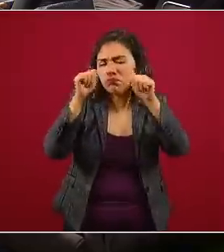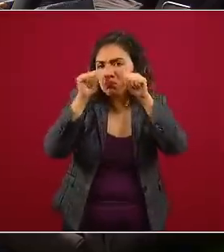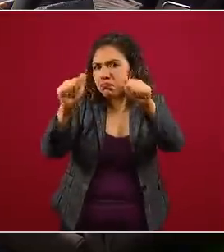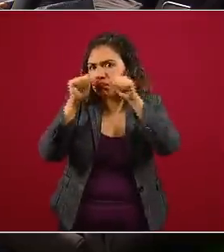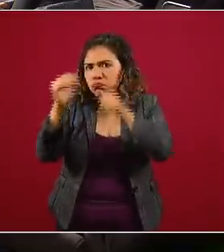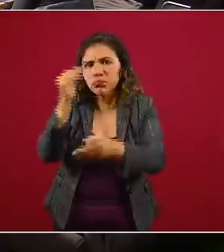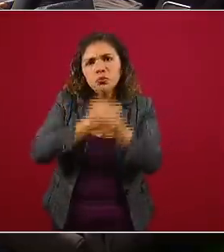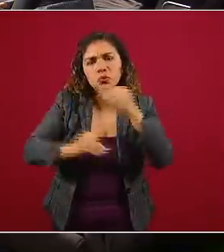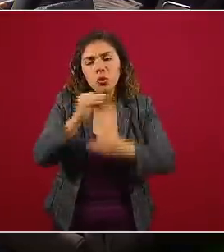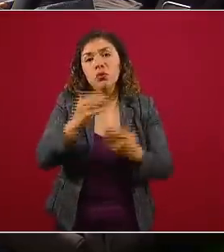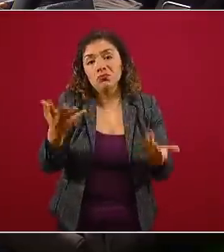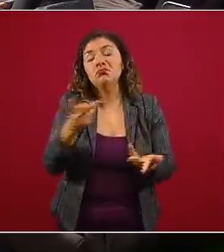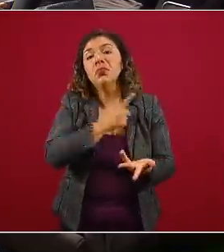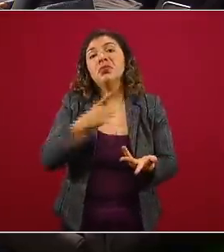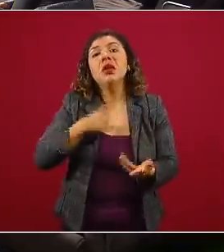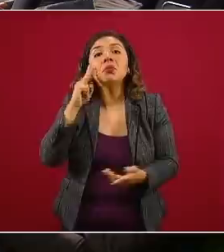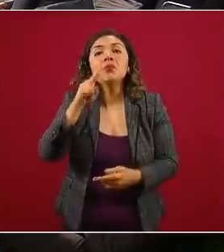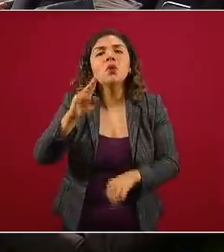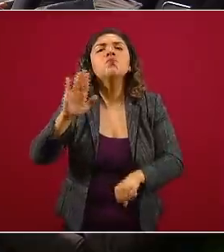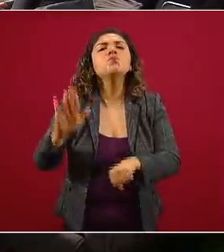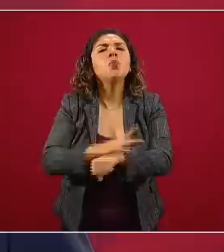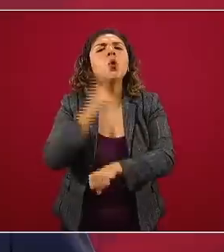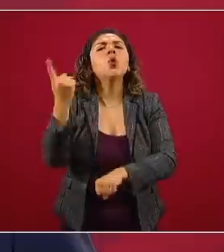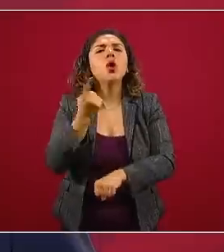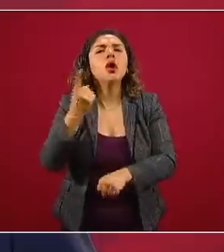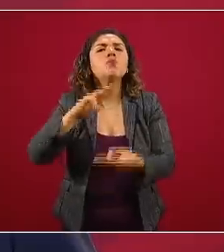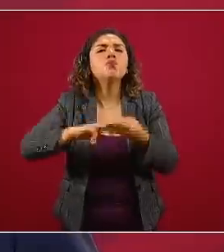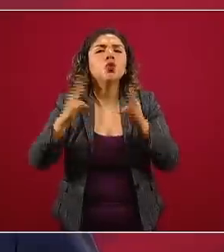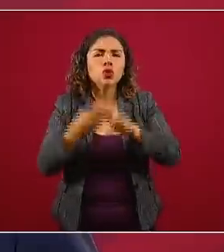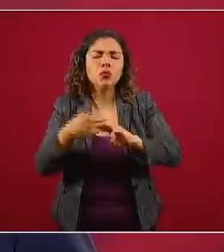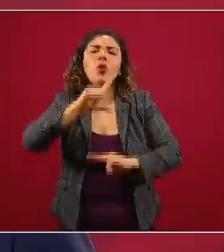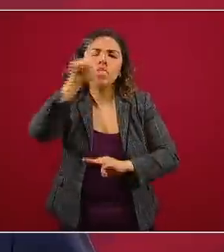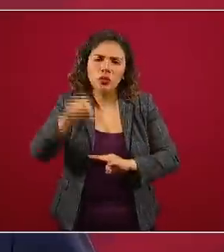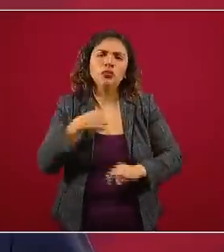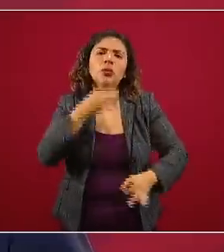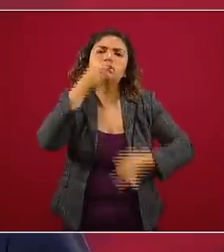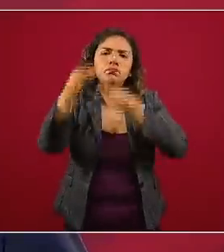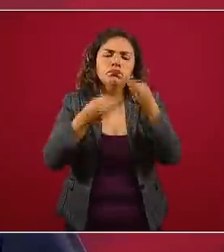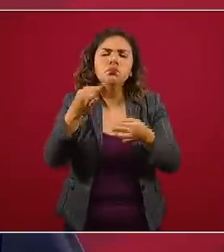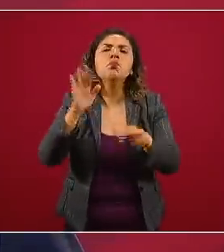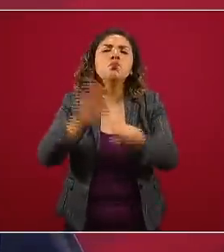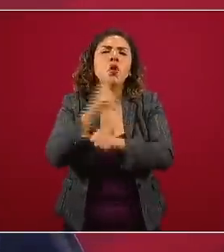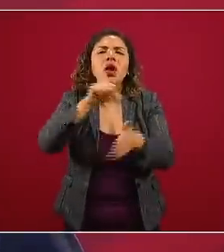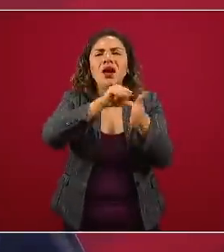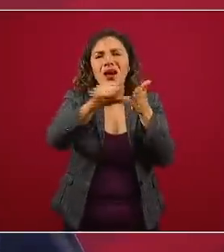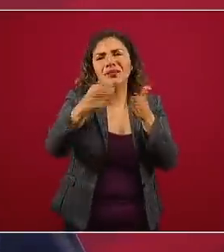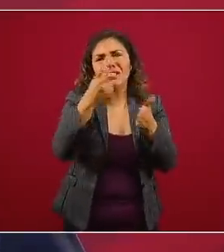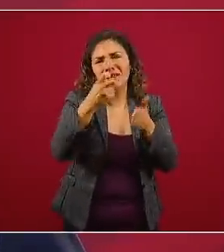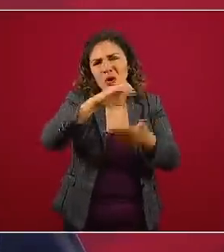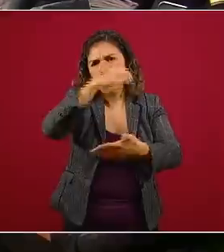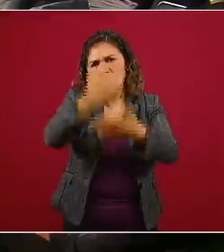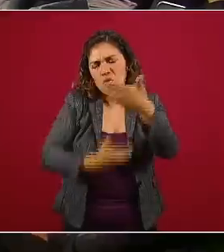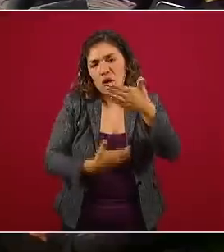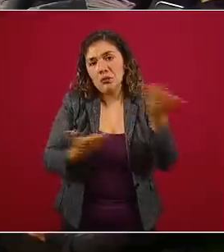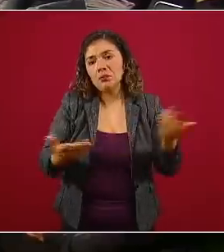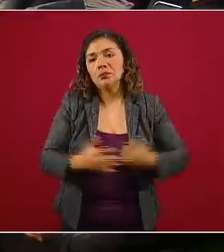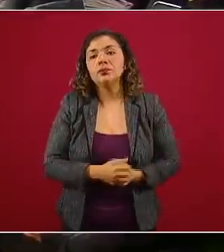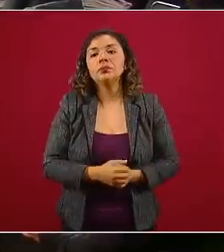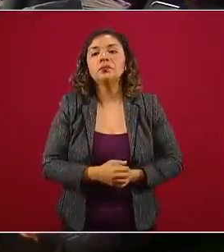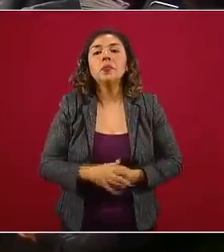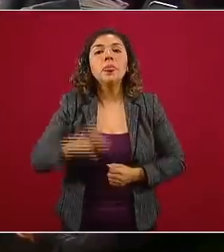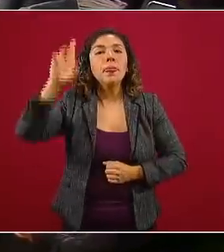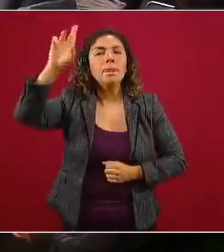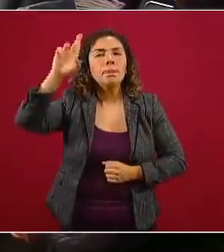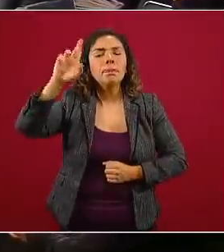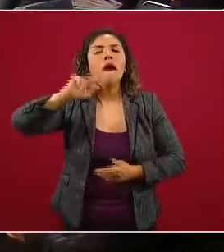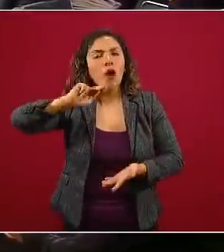hay que ver cuál fue el motivo y se informa sobre la cancelación de este contrato presidente y